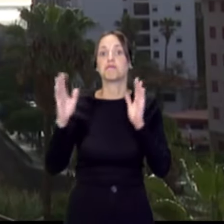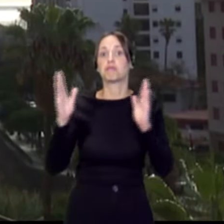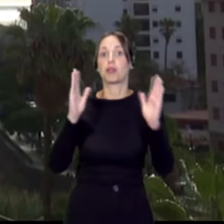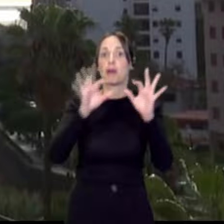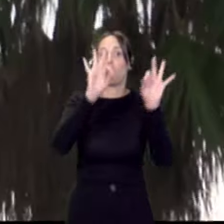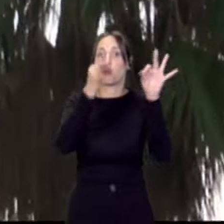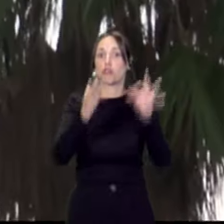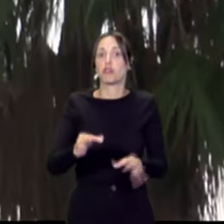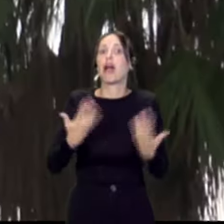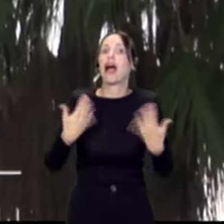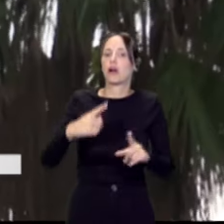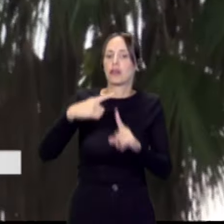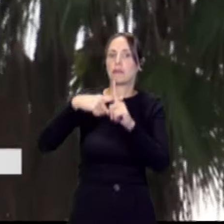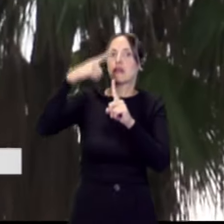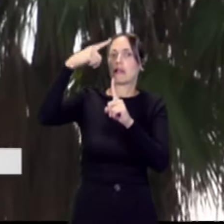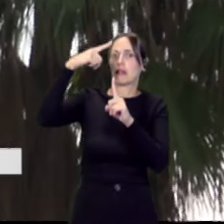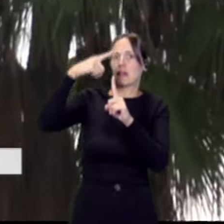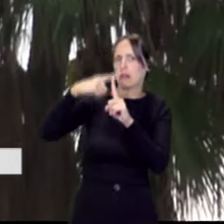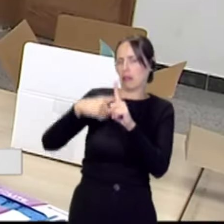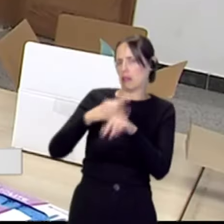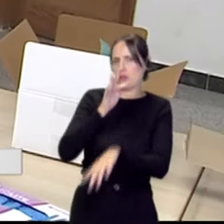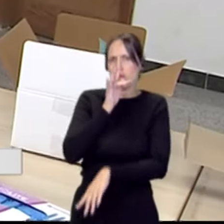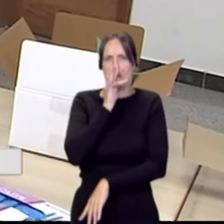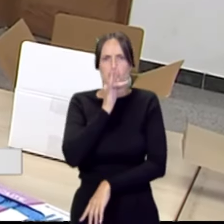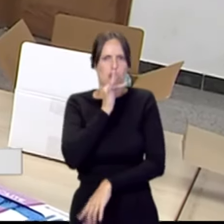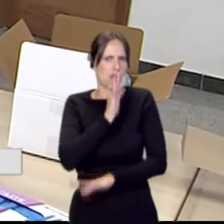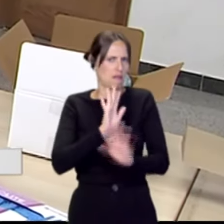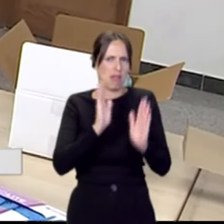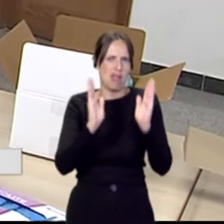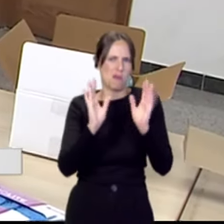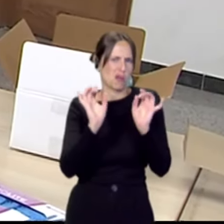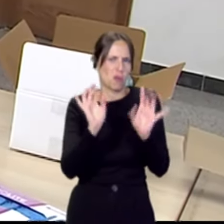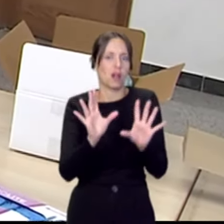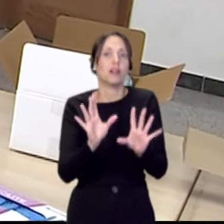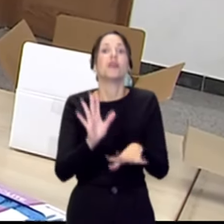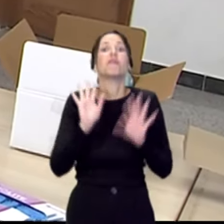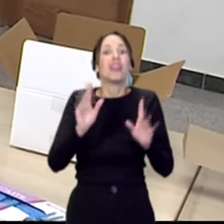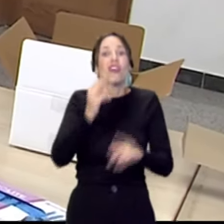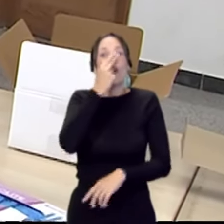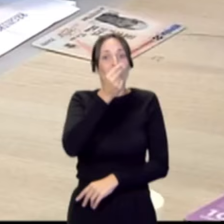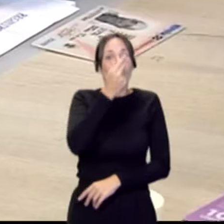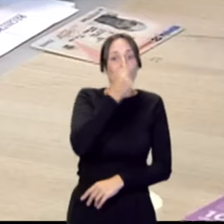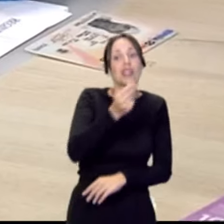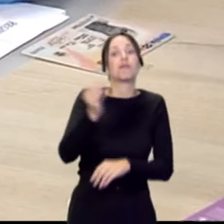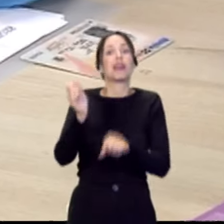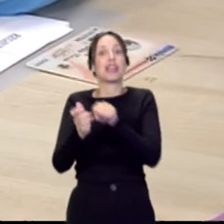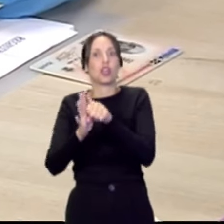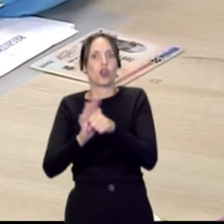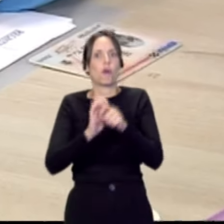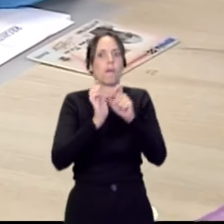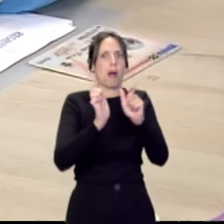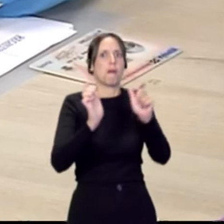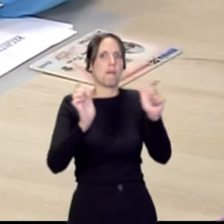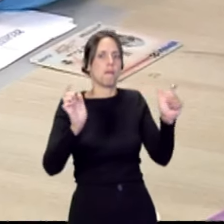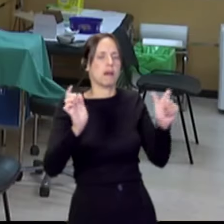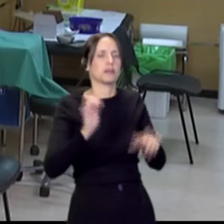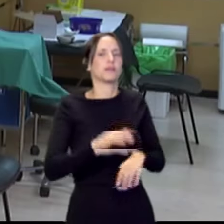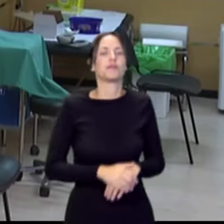las temperaturas no hayan descendido lo que deberían en esta época del año, los contagios de gripe y COVID sí han aumentado. En la